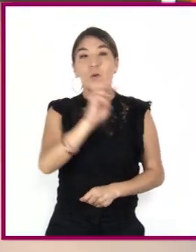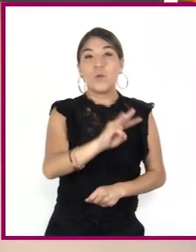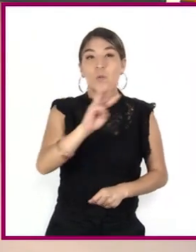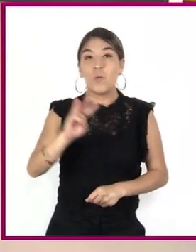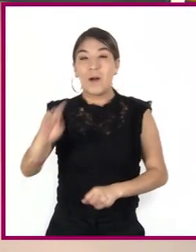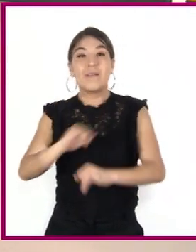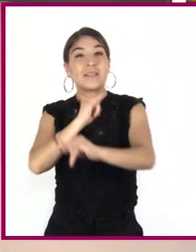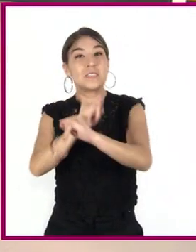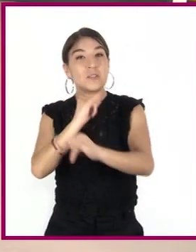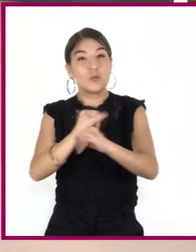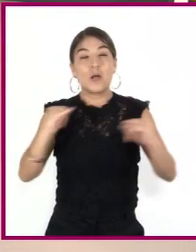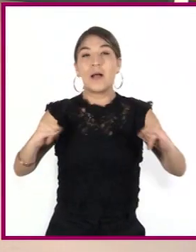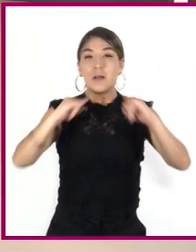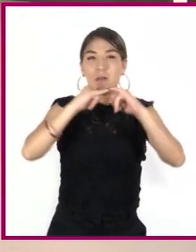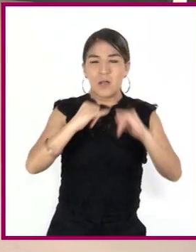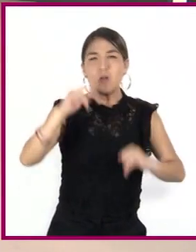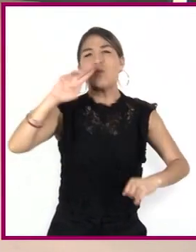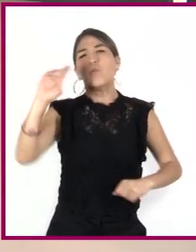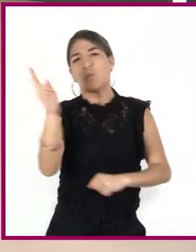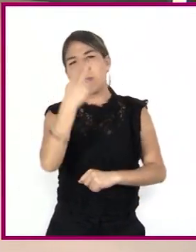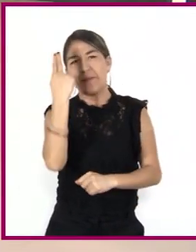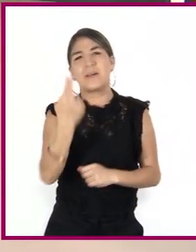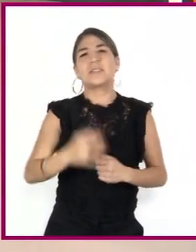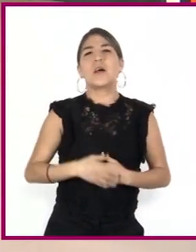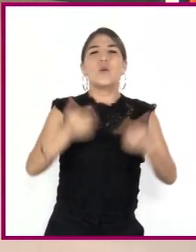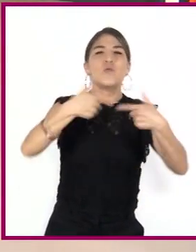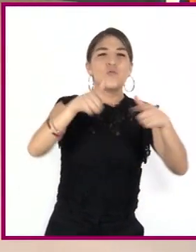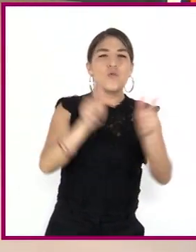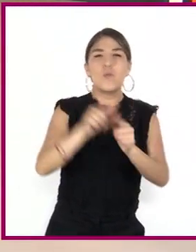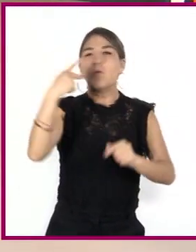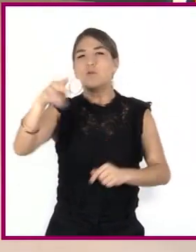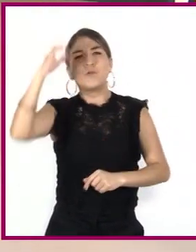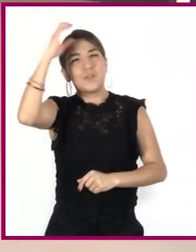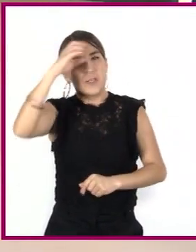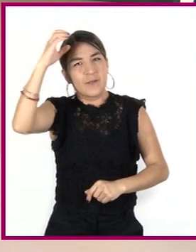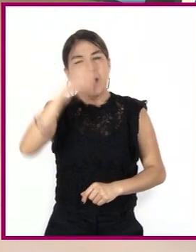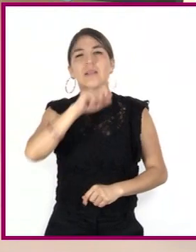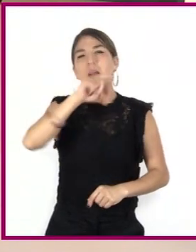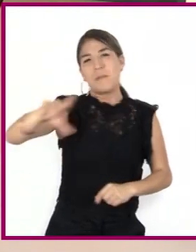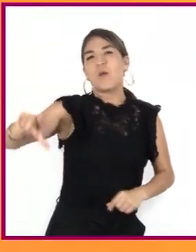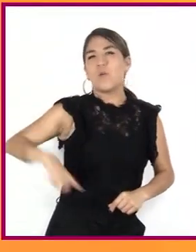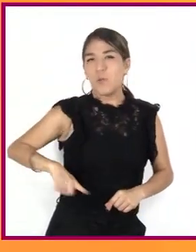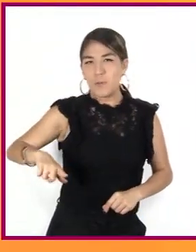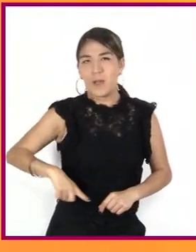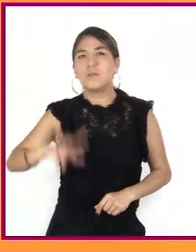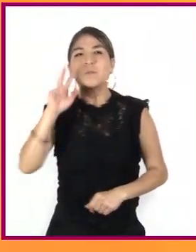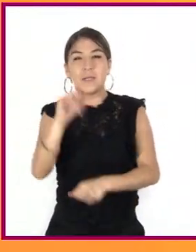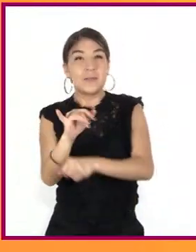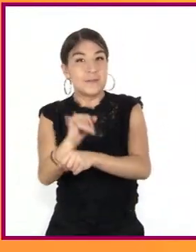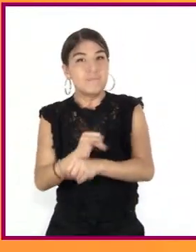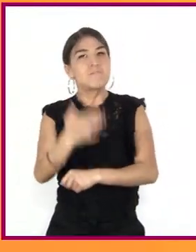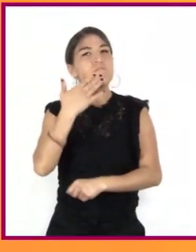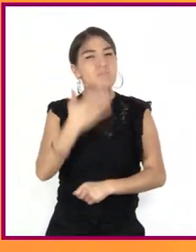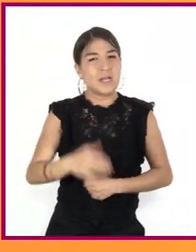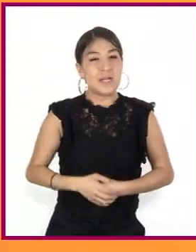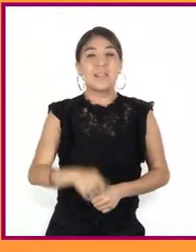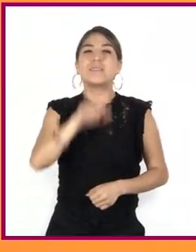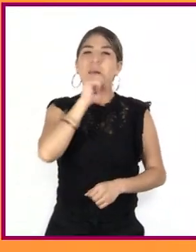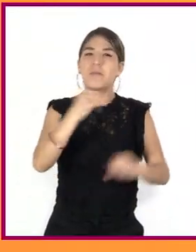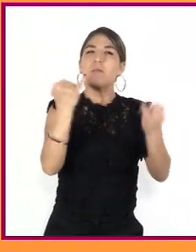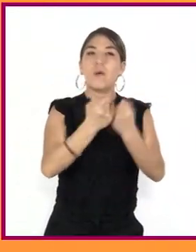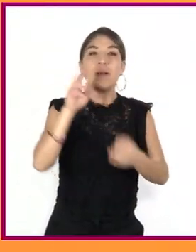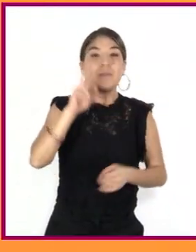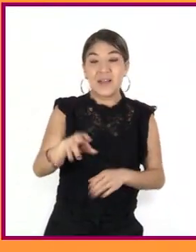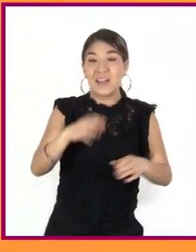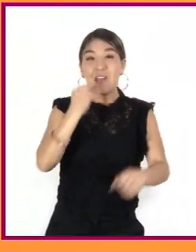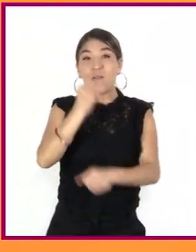de instituciones como las universidades, grupos científicos o gubernamentales. Y cuidando también la actualización